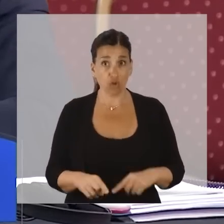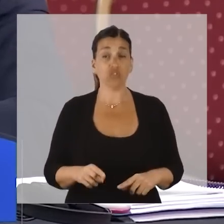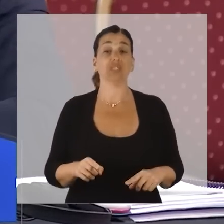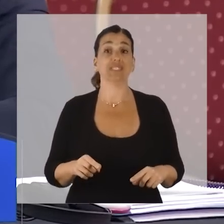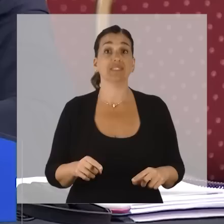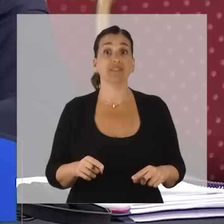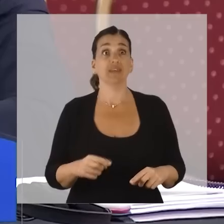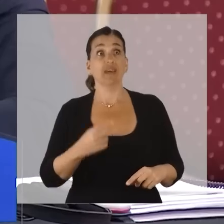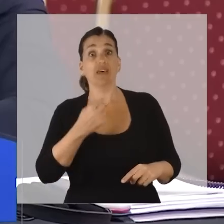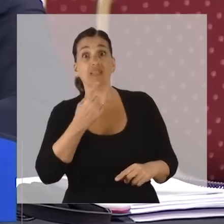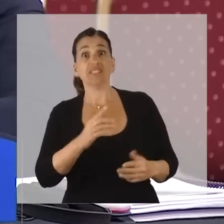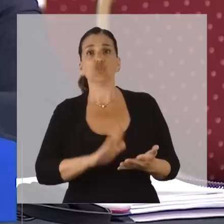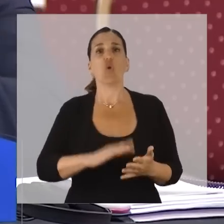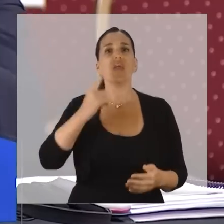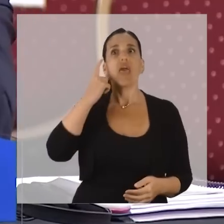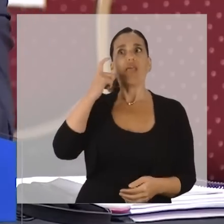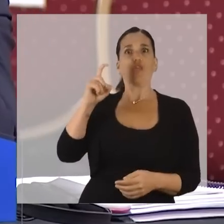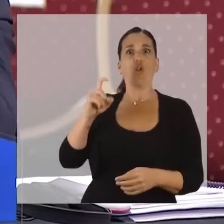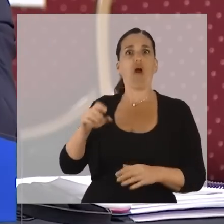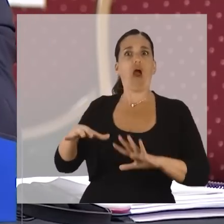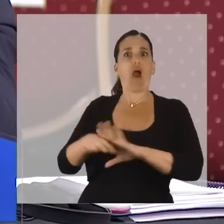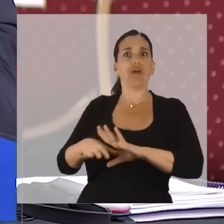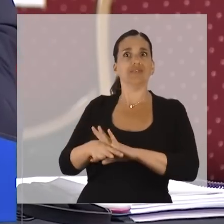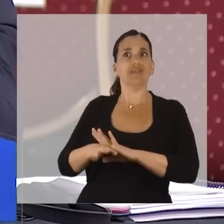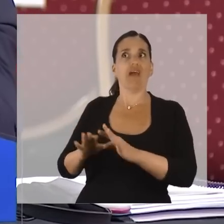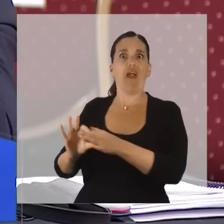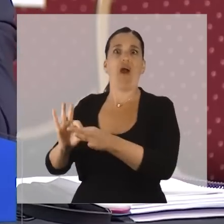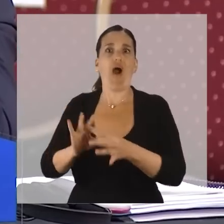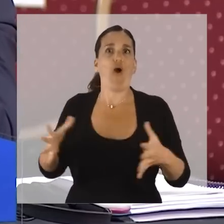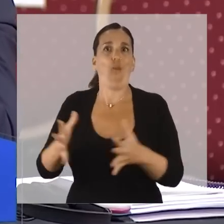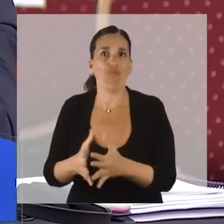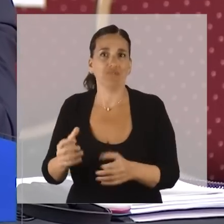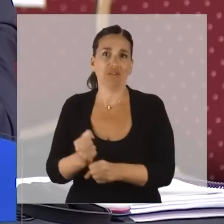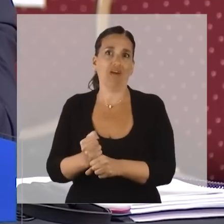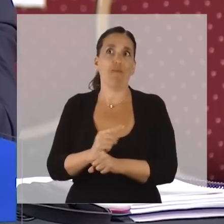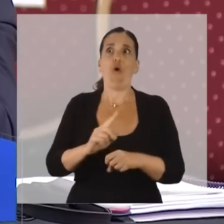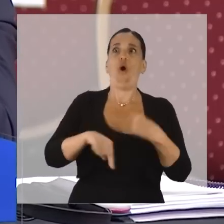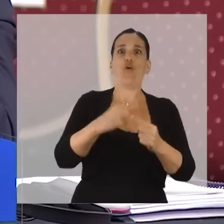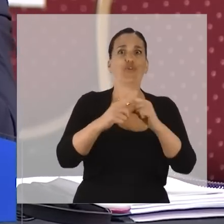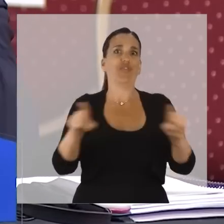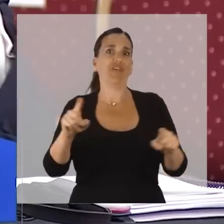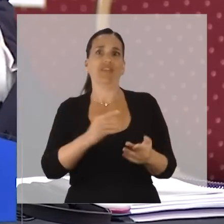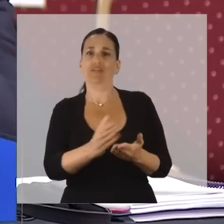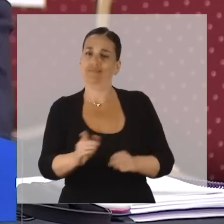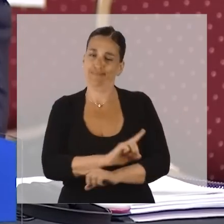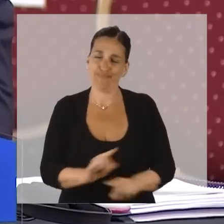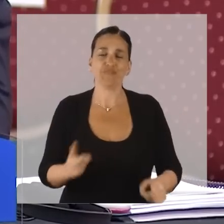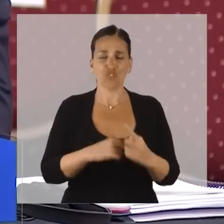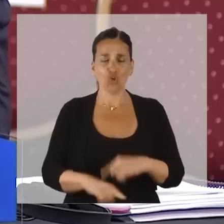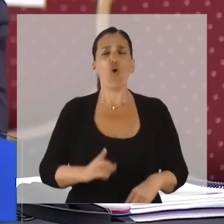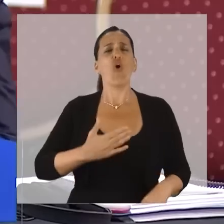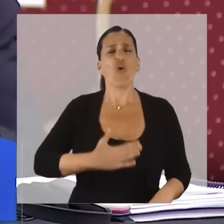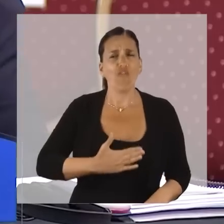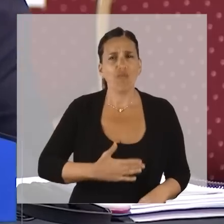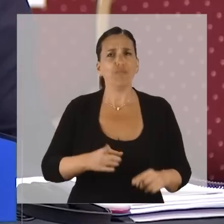en ponerle un tinte ideológico a la celac yo he escuchado discursos